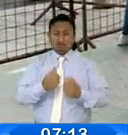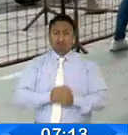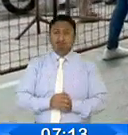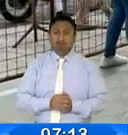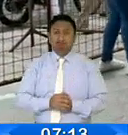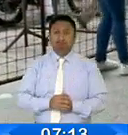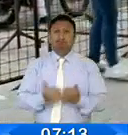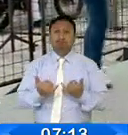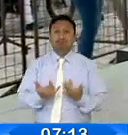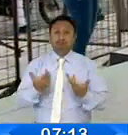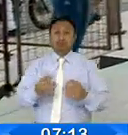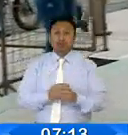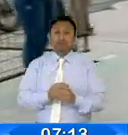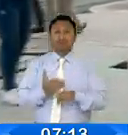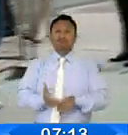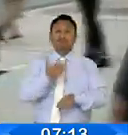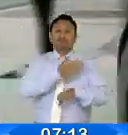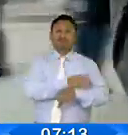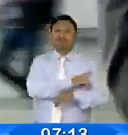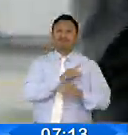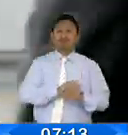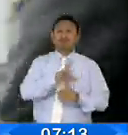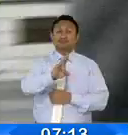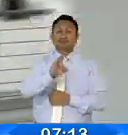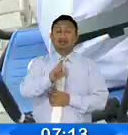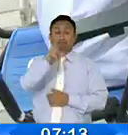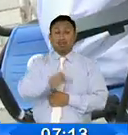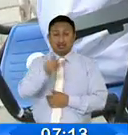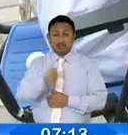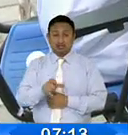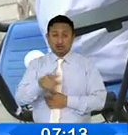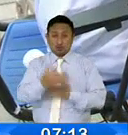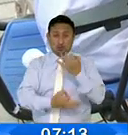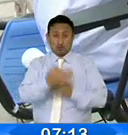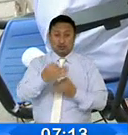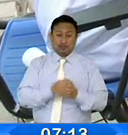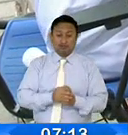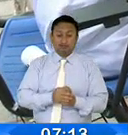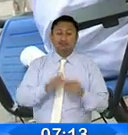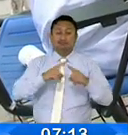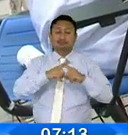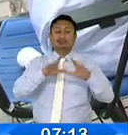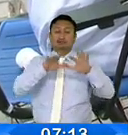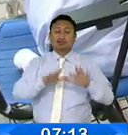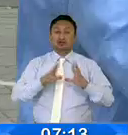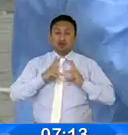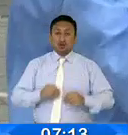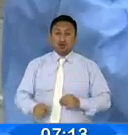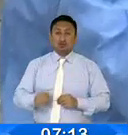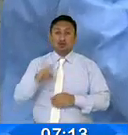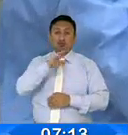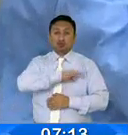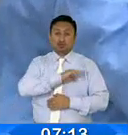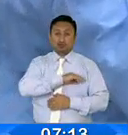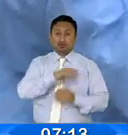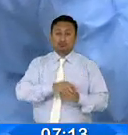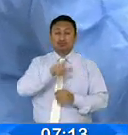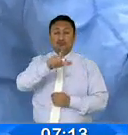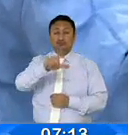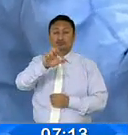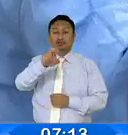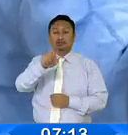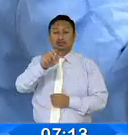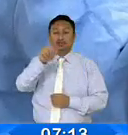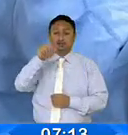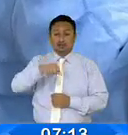encuentran anteriormente procesadas 7 personas más, entre ellas el exsecretario de Salud del municipio, Lenin M., quien se encuentra